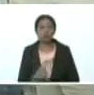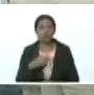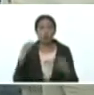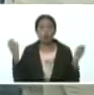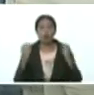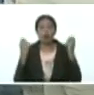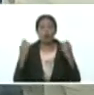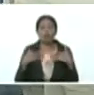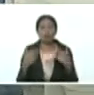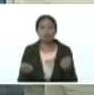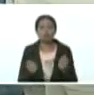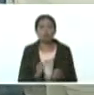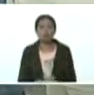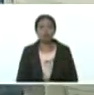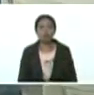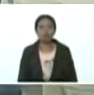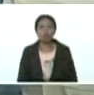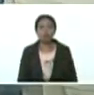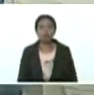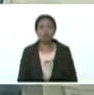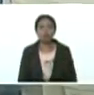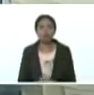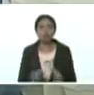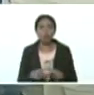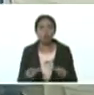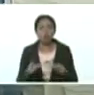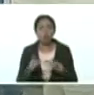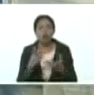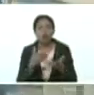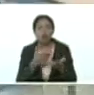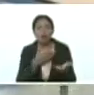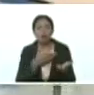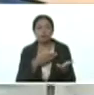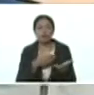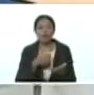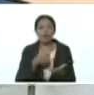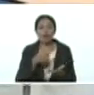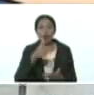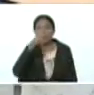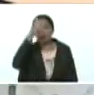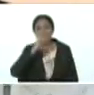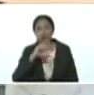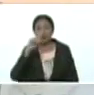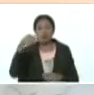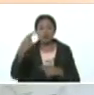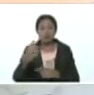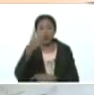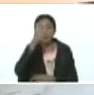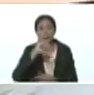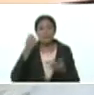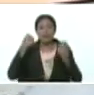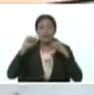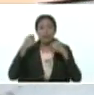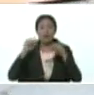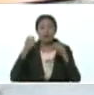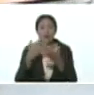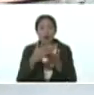aquí en la sala de pre y postoperatorio. Aquí se prepara uno para el